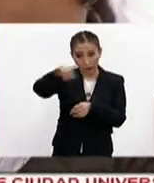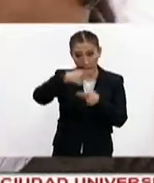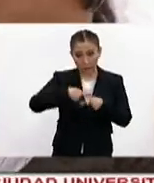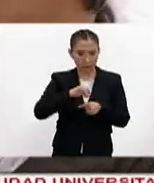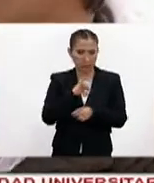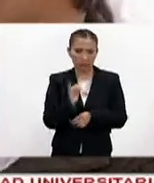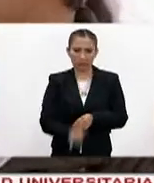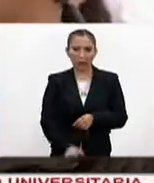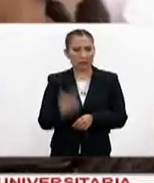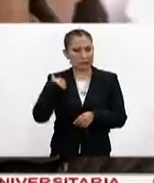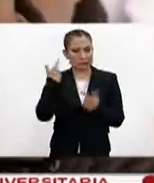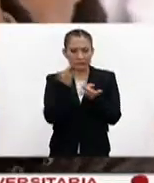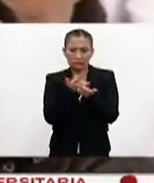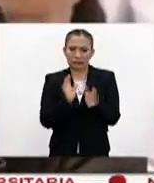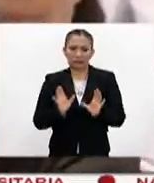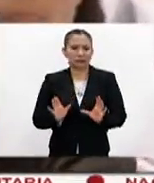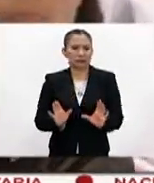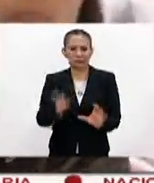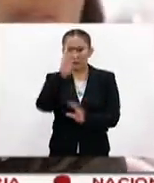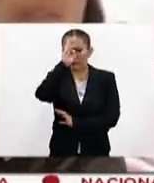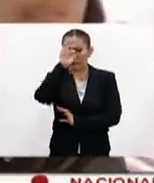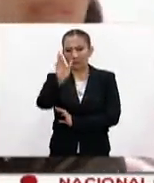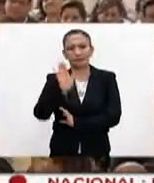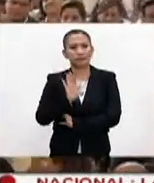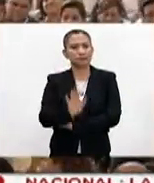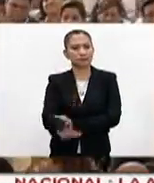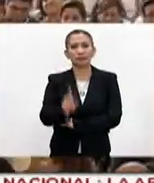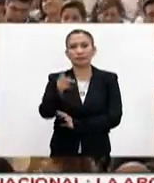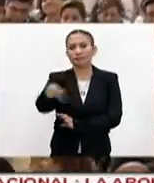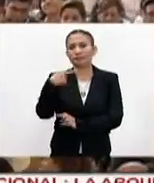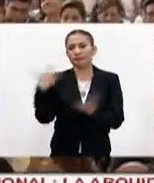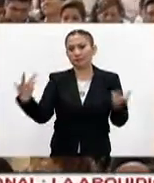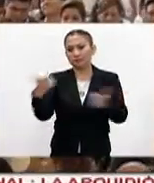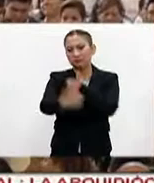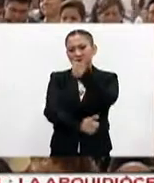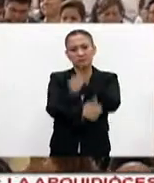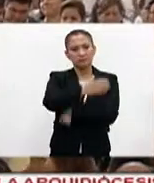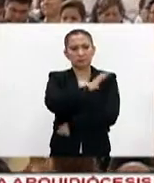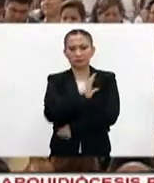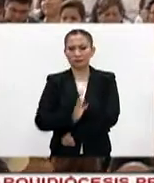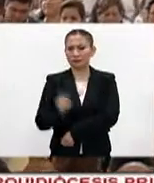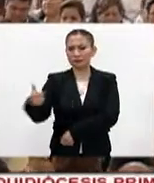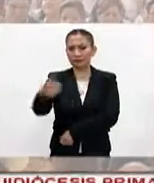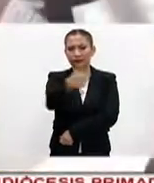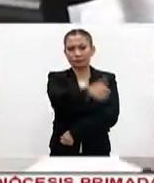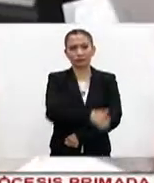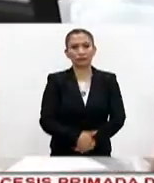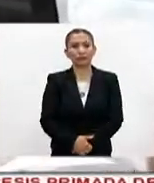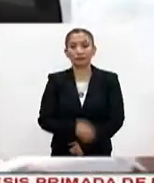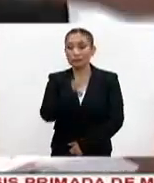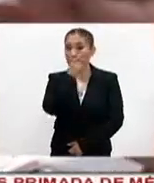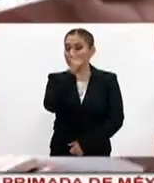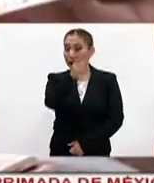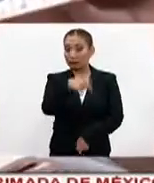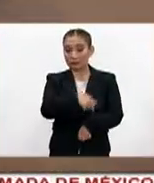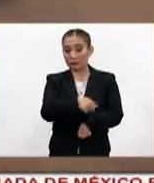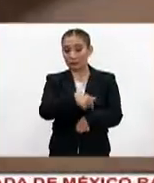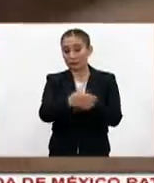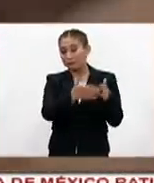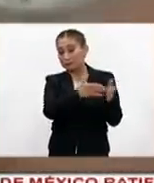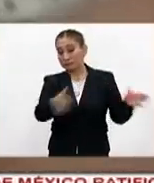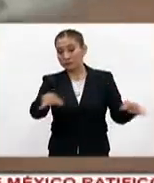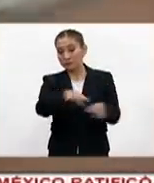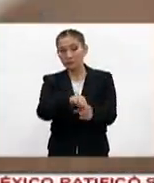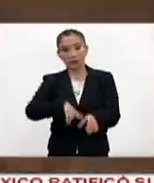electoral. Será absolutamente respetuoso de los contendientes en el proceso electoral. Señaló que en tiempos electorales